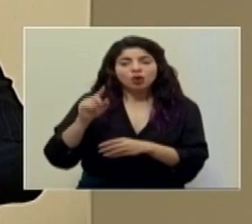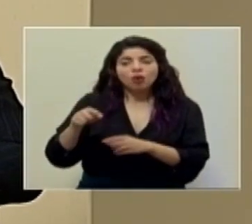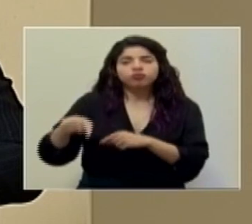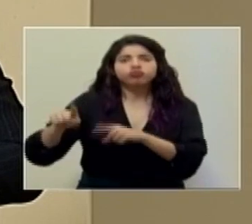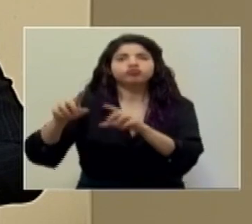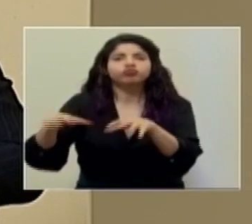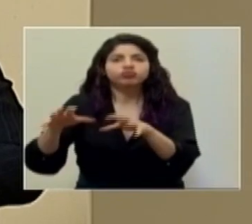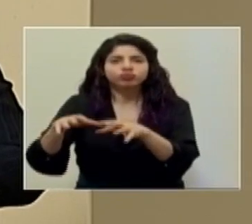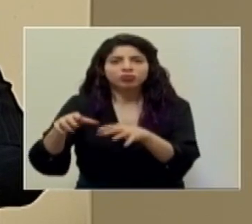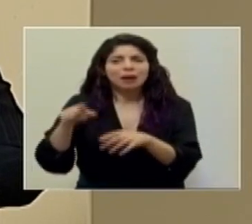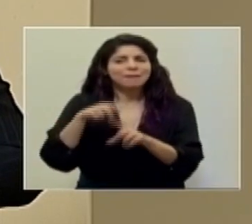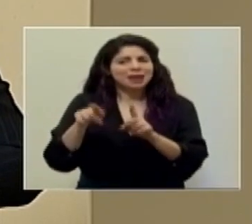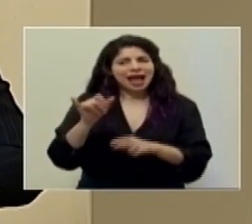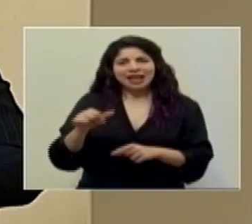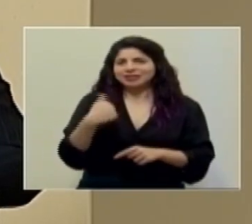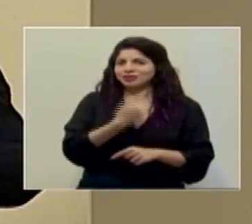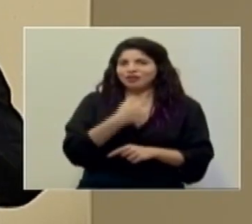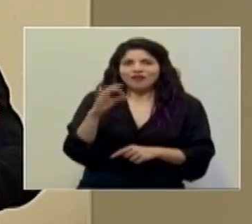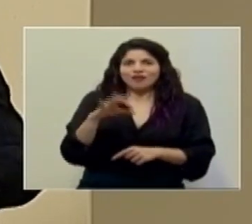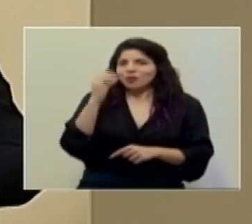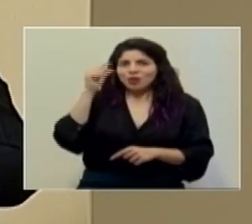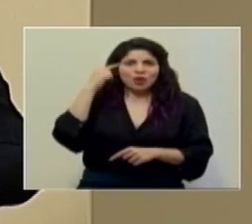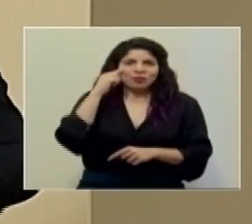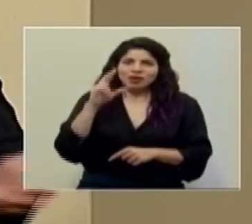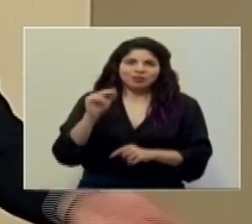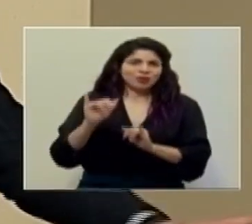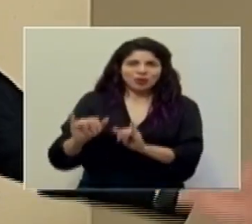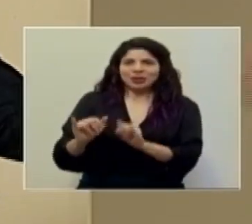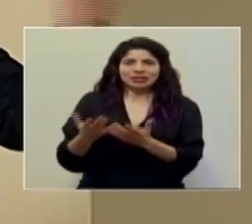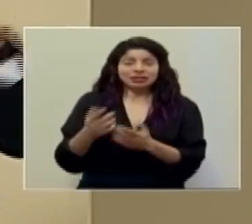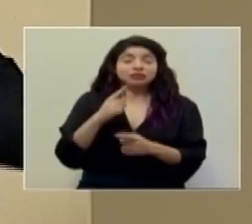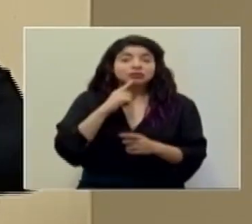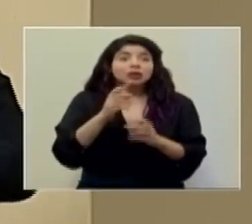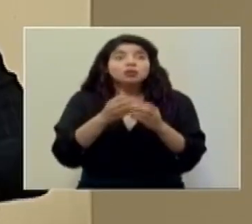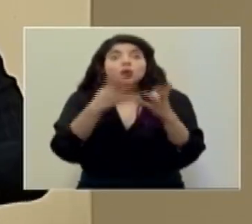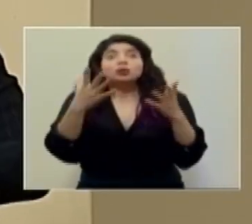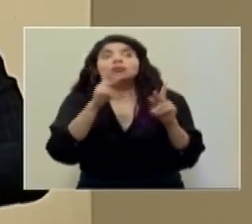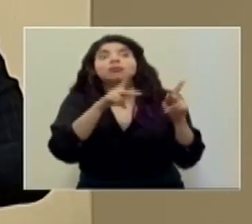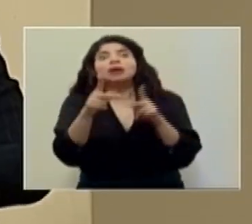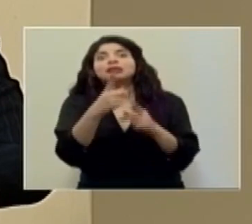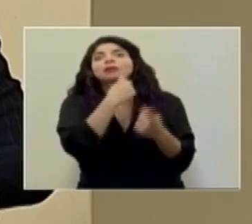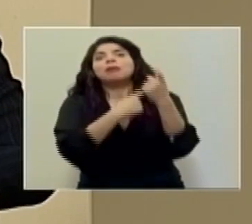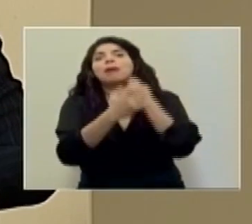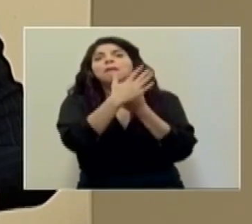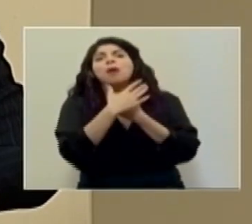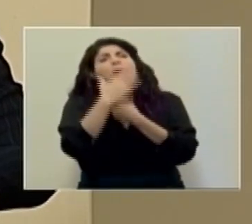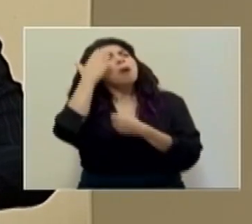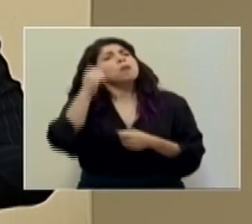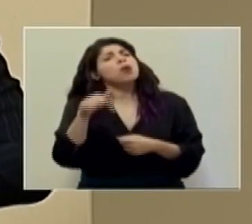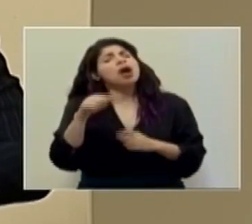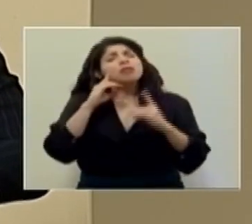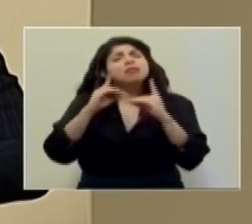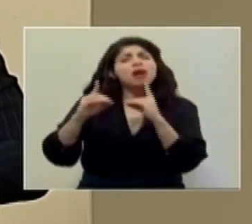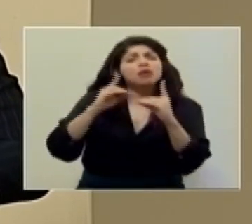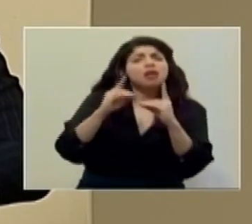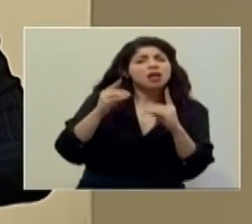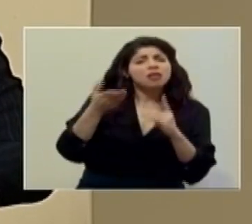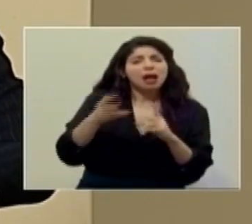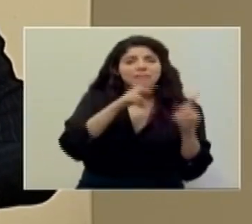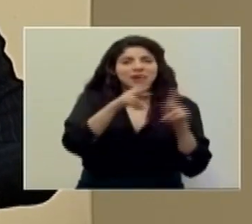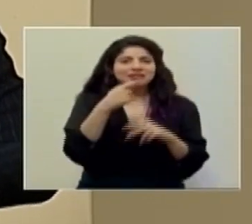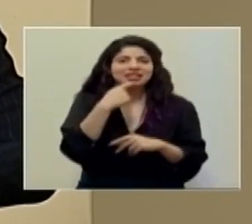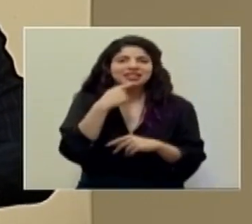sido el estilo de nuestra administración, como ustedes conocen. Más bien, el gran cuestionamiento nos ha venido de a veces de por qué dialogamos,